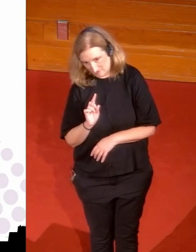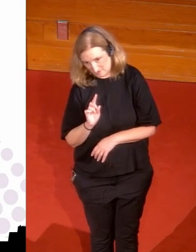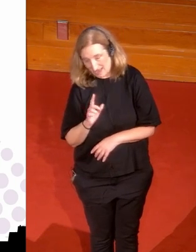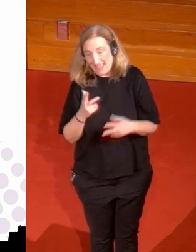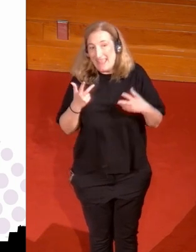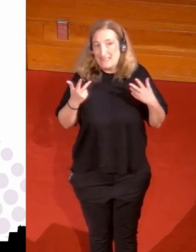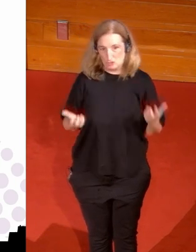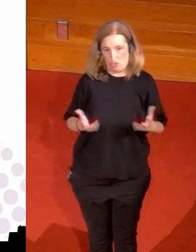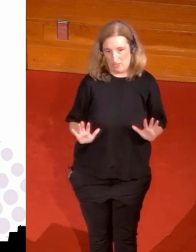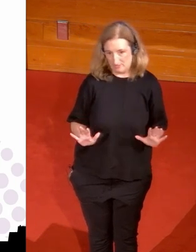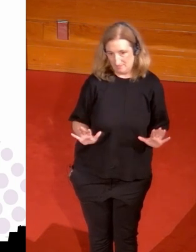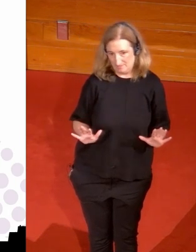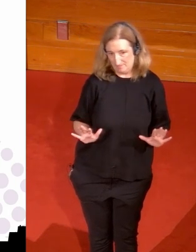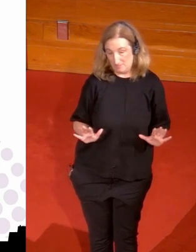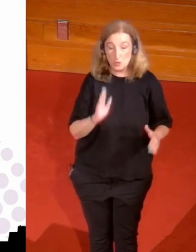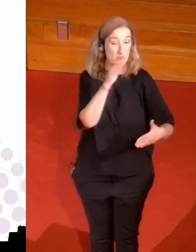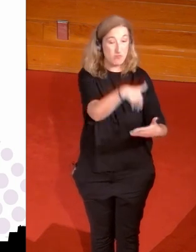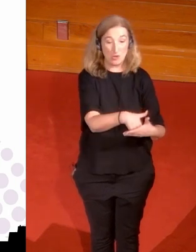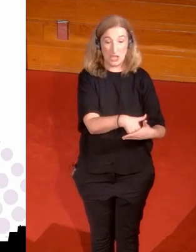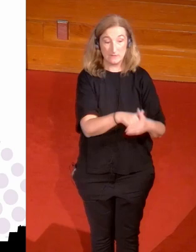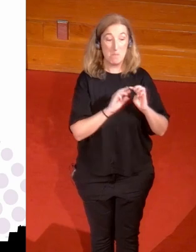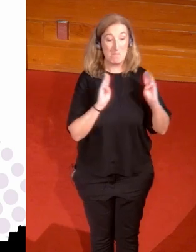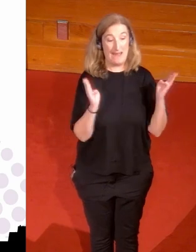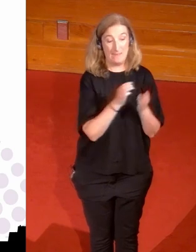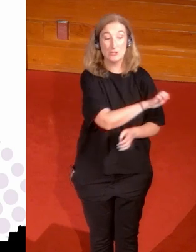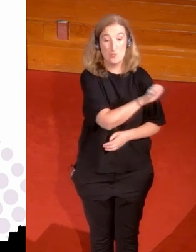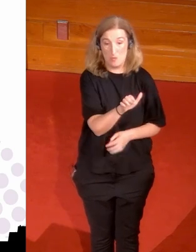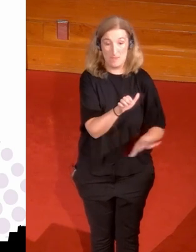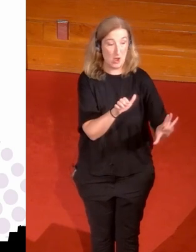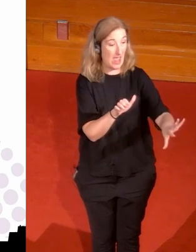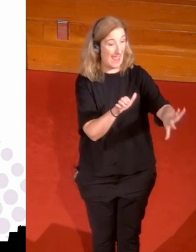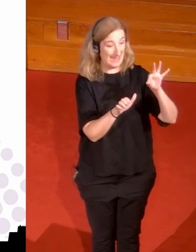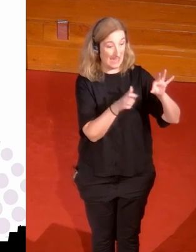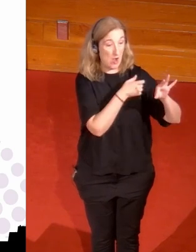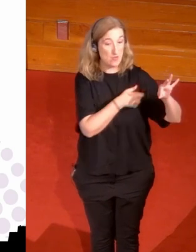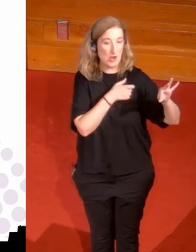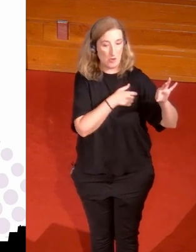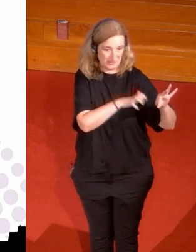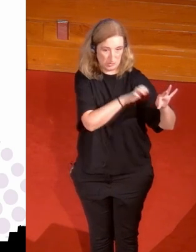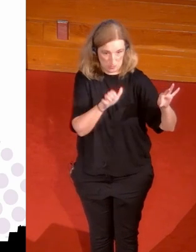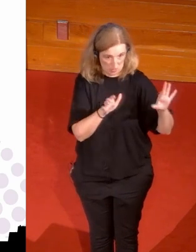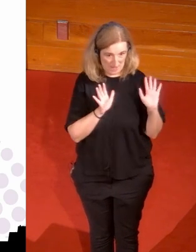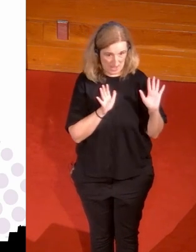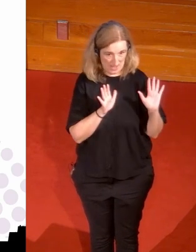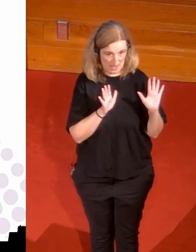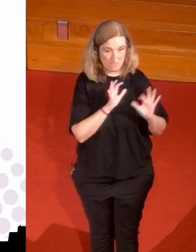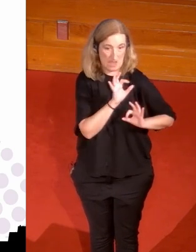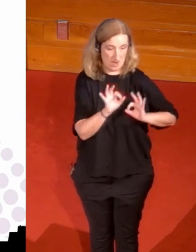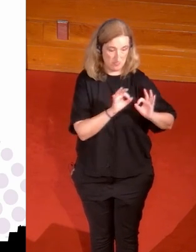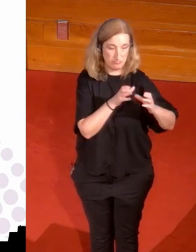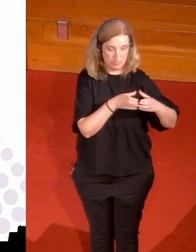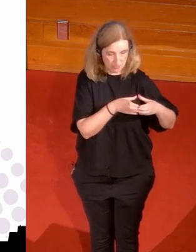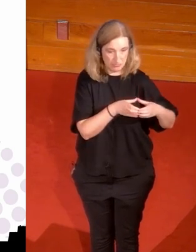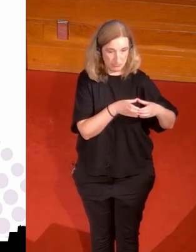lo cual tú puedes votar un parlamento europeo del que salga una comisión europea